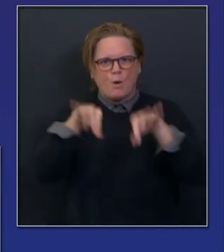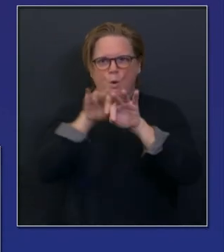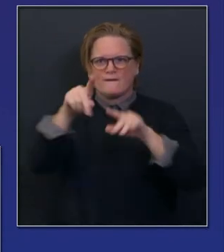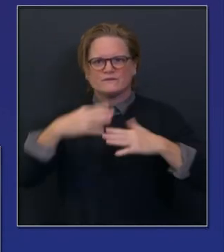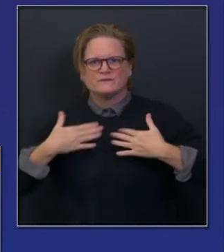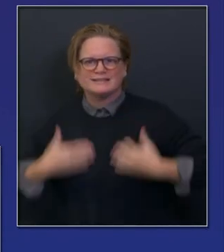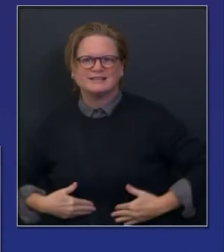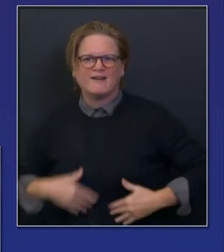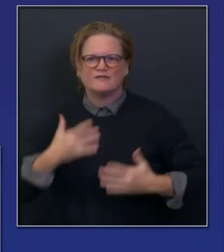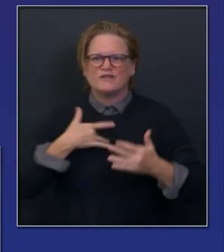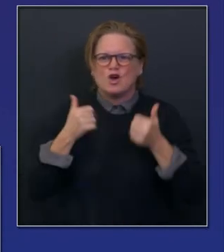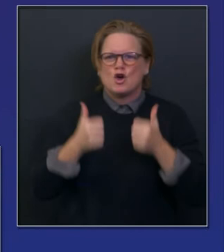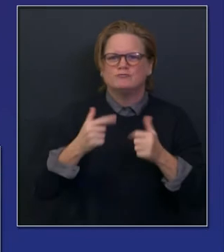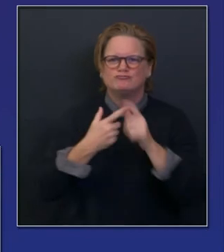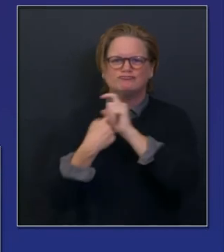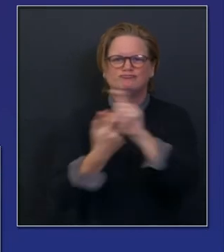abordando